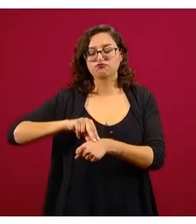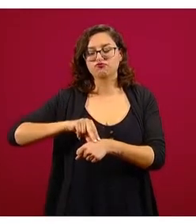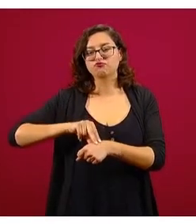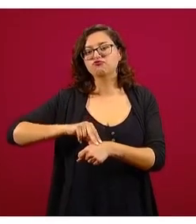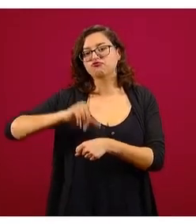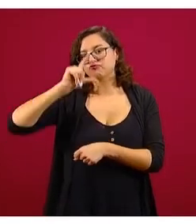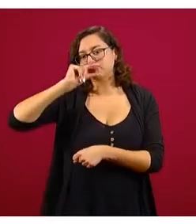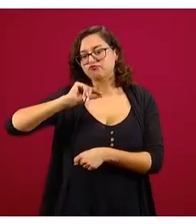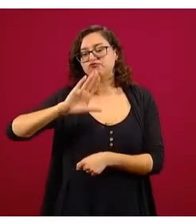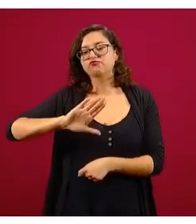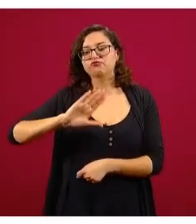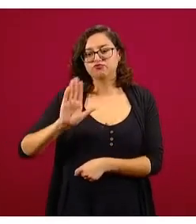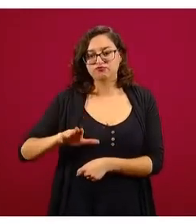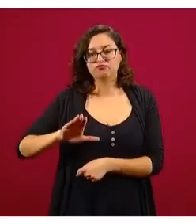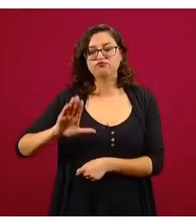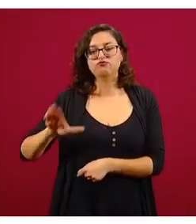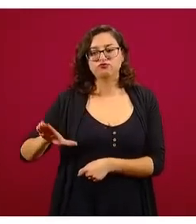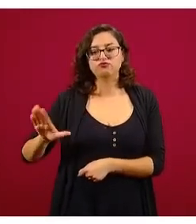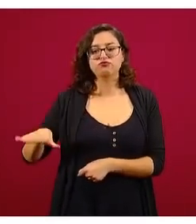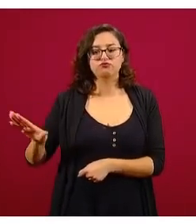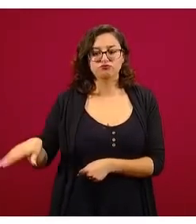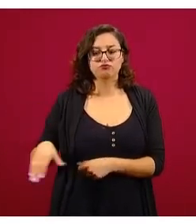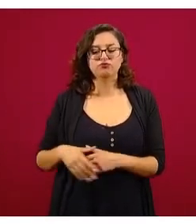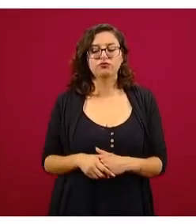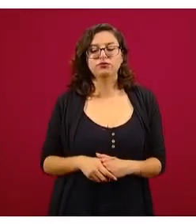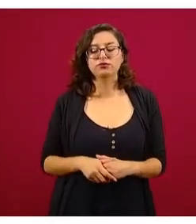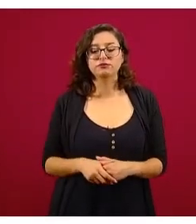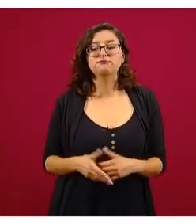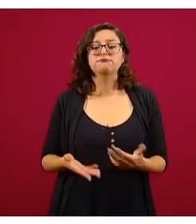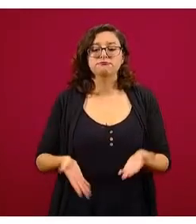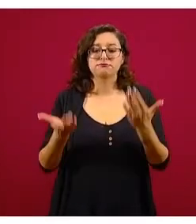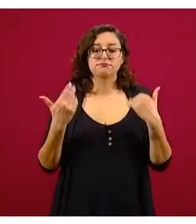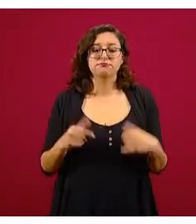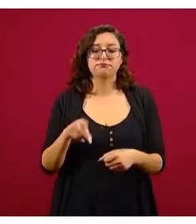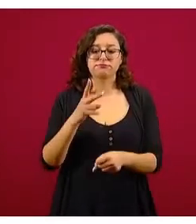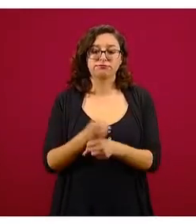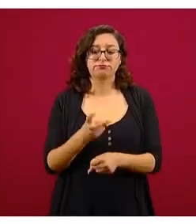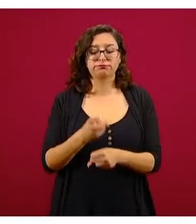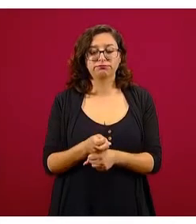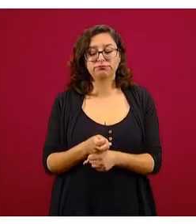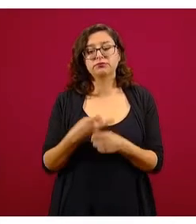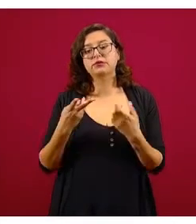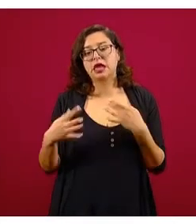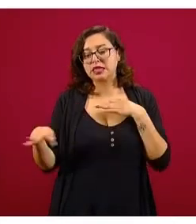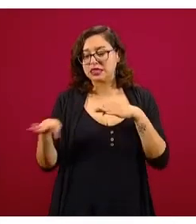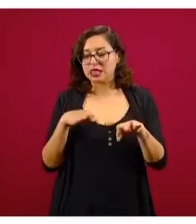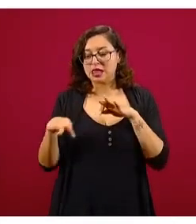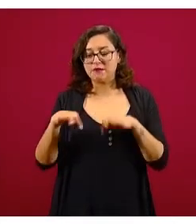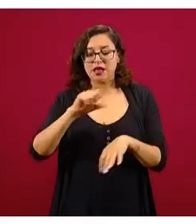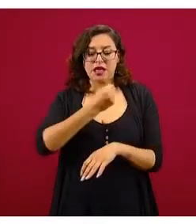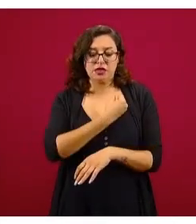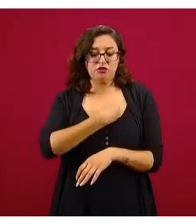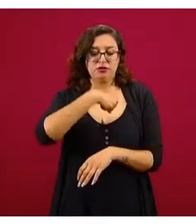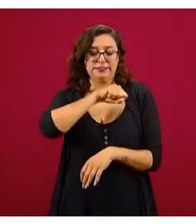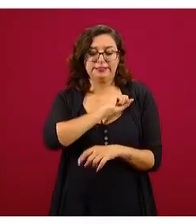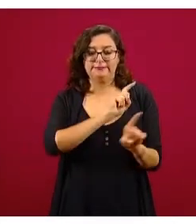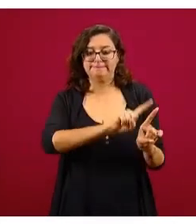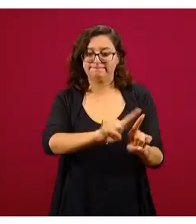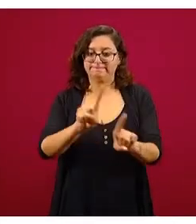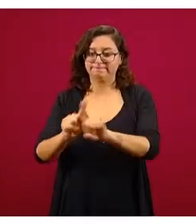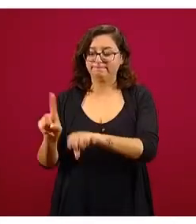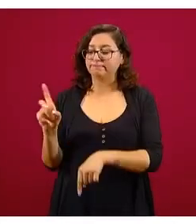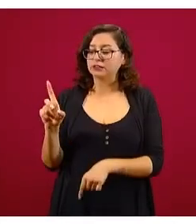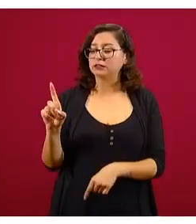profesionales de la salud que fallecieron pertenecen a ese grupo. Luego sigue otros trabajadores de la salud con un 30%